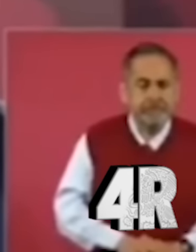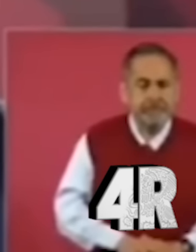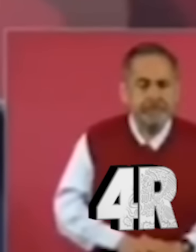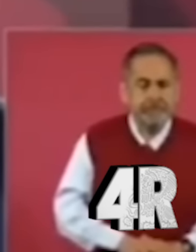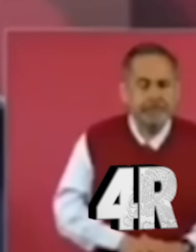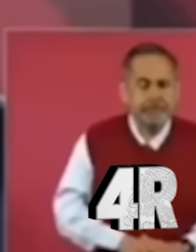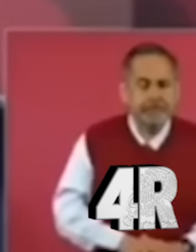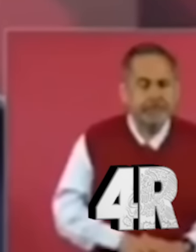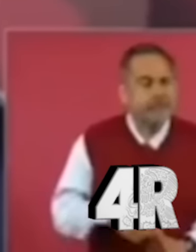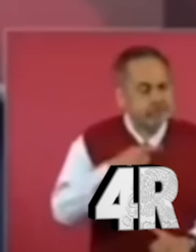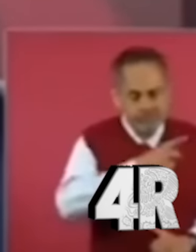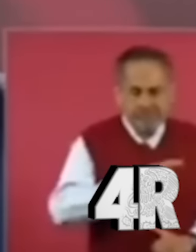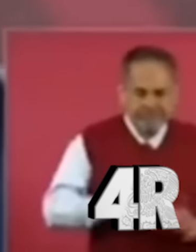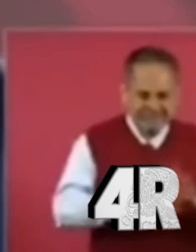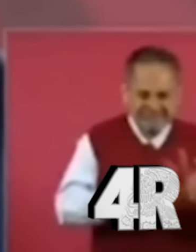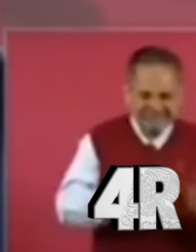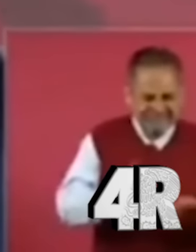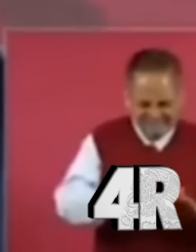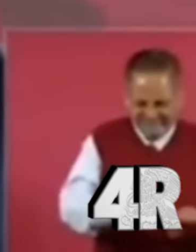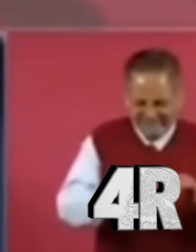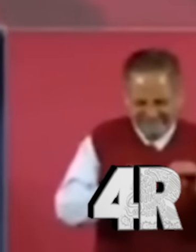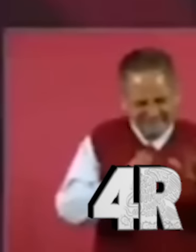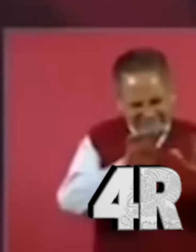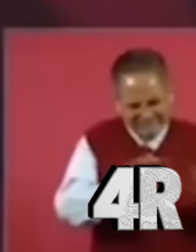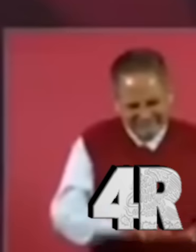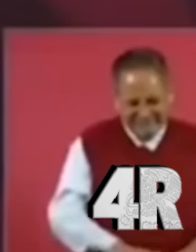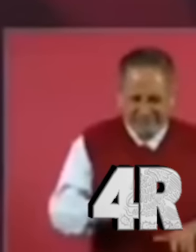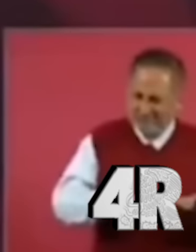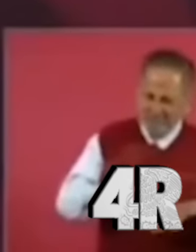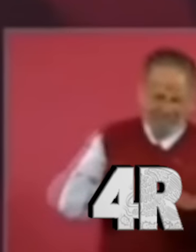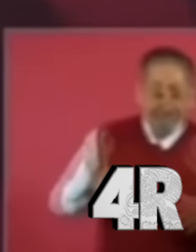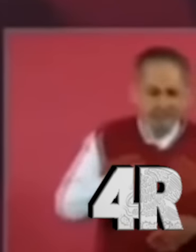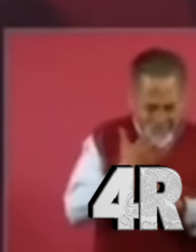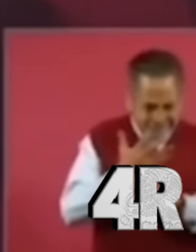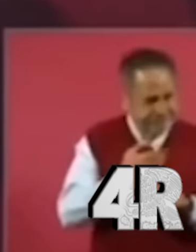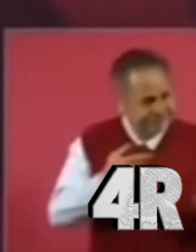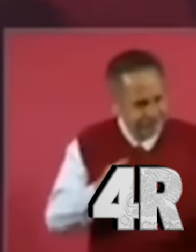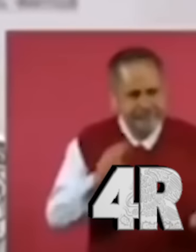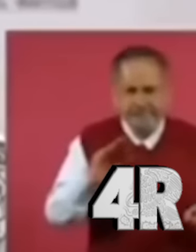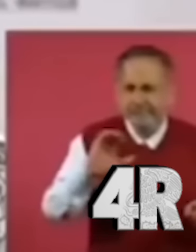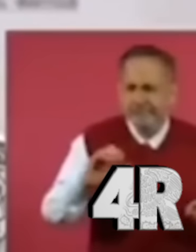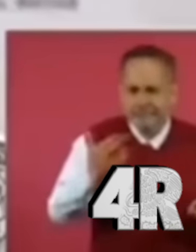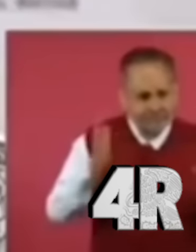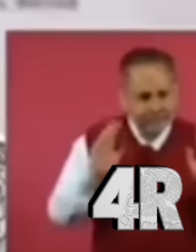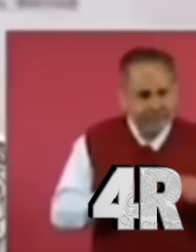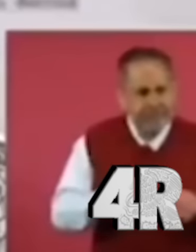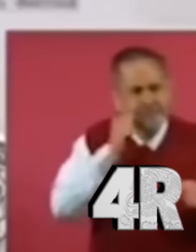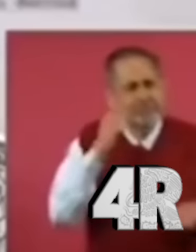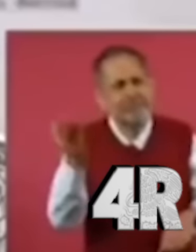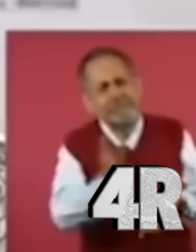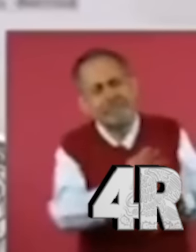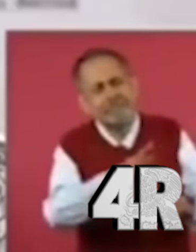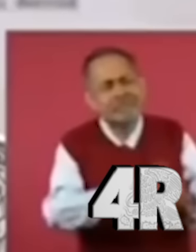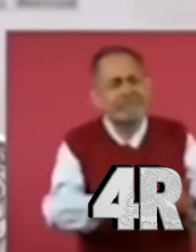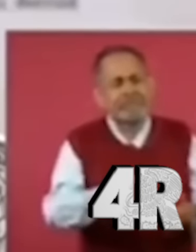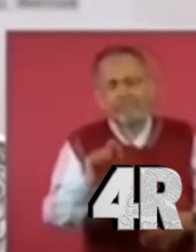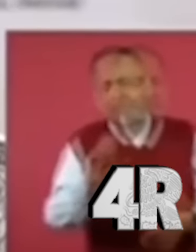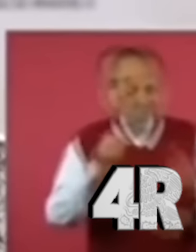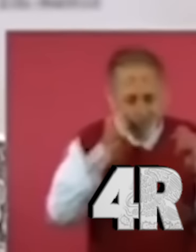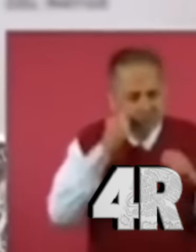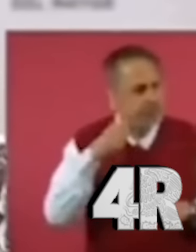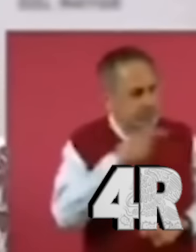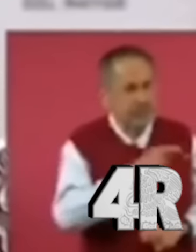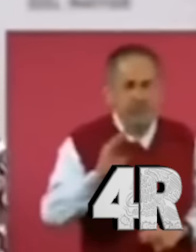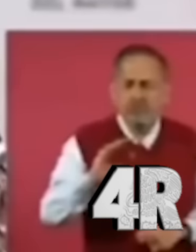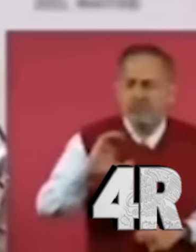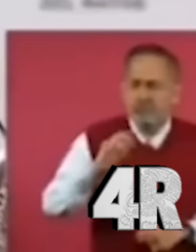escrito amplio lo amerita el caso independientemente de De cuántos años